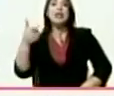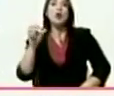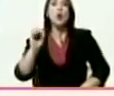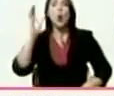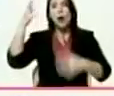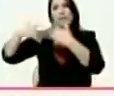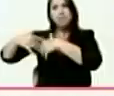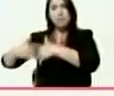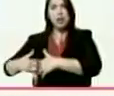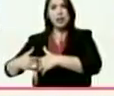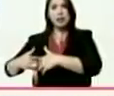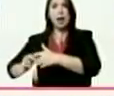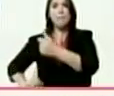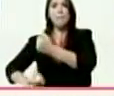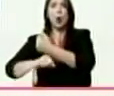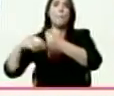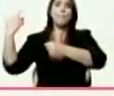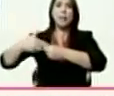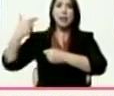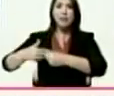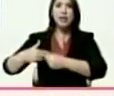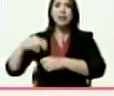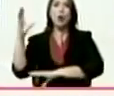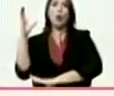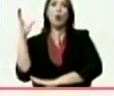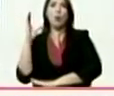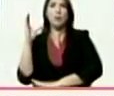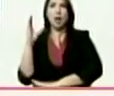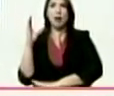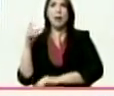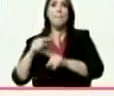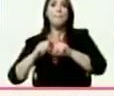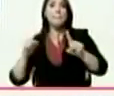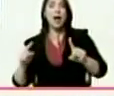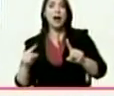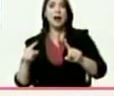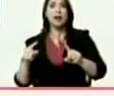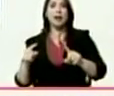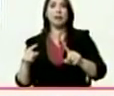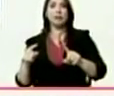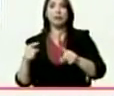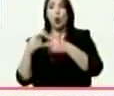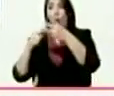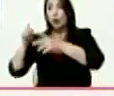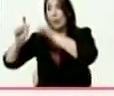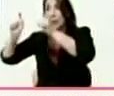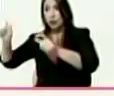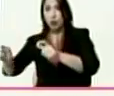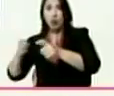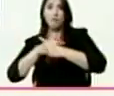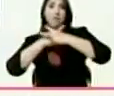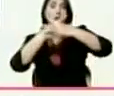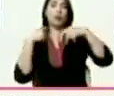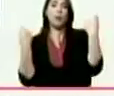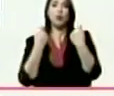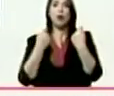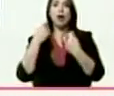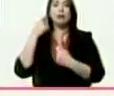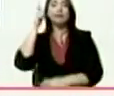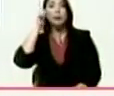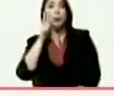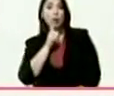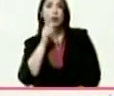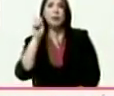empresas filiales de PDVSA en Colombia, para a través de testaferros de Voluntad Popular de Leopoldo López saquear la